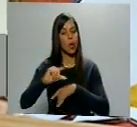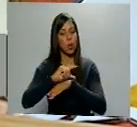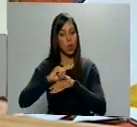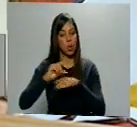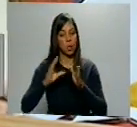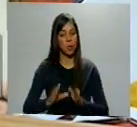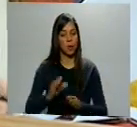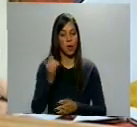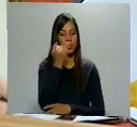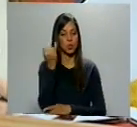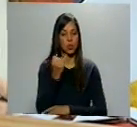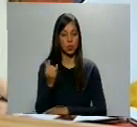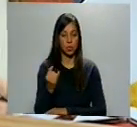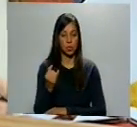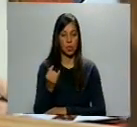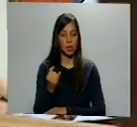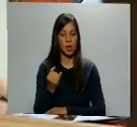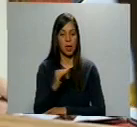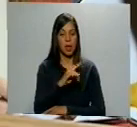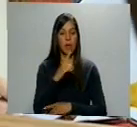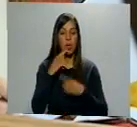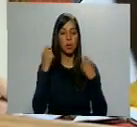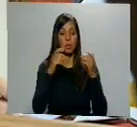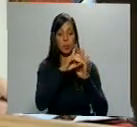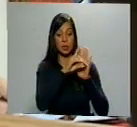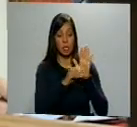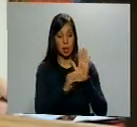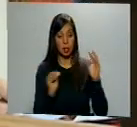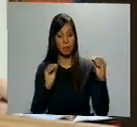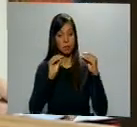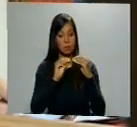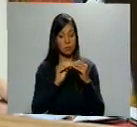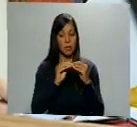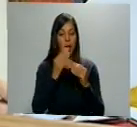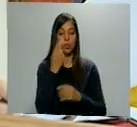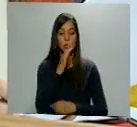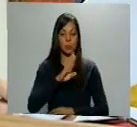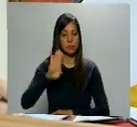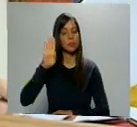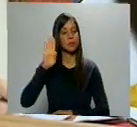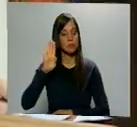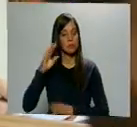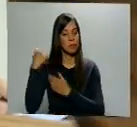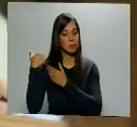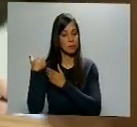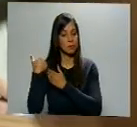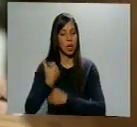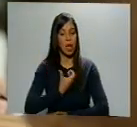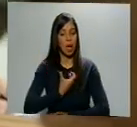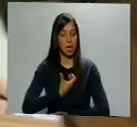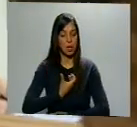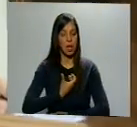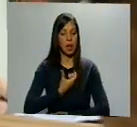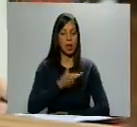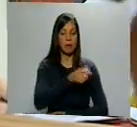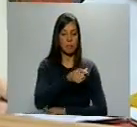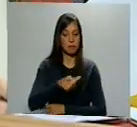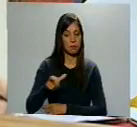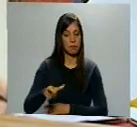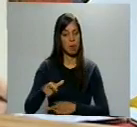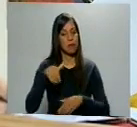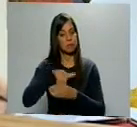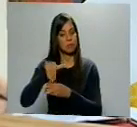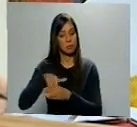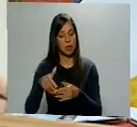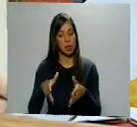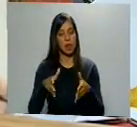proclamado del estado Zulia, segundo, el decreto constituyente mediante el cual se delega la juramentación de las alcaldesas proclamadas y los alcaldes proclamados, y